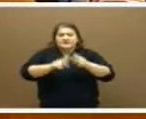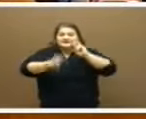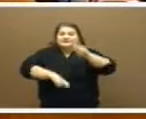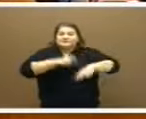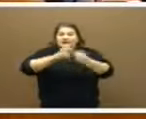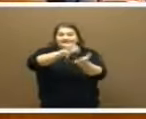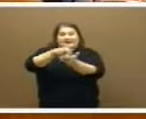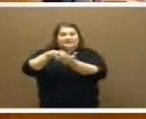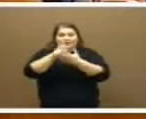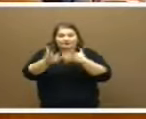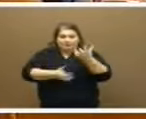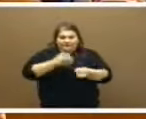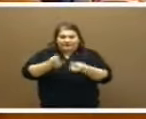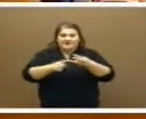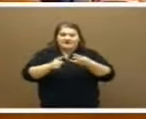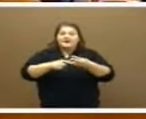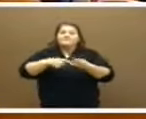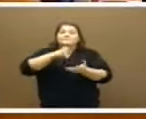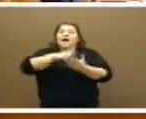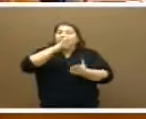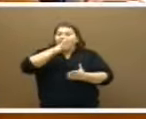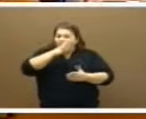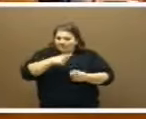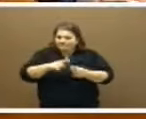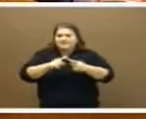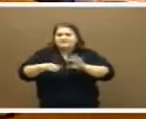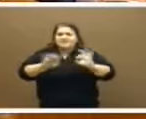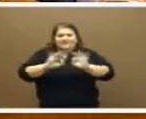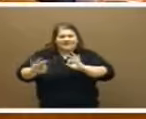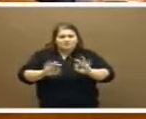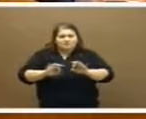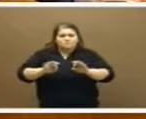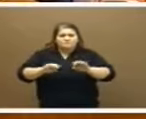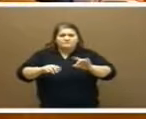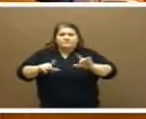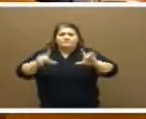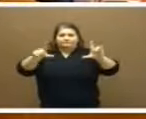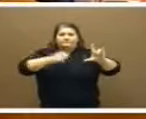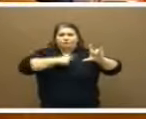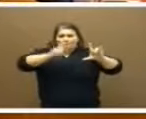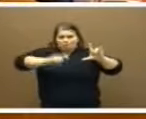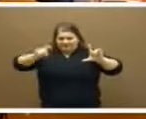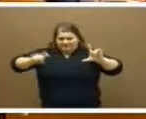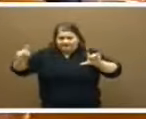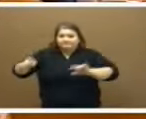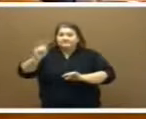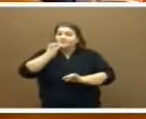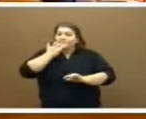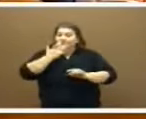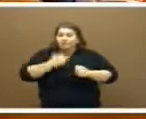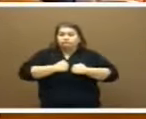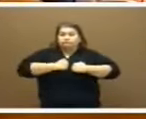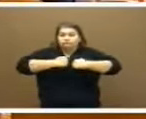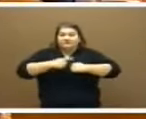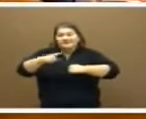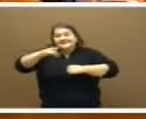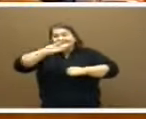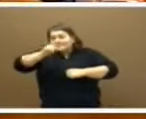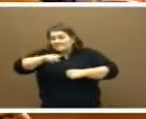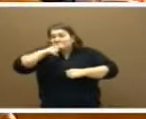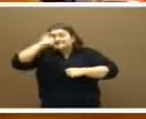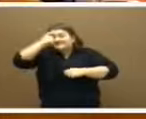adecuación de las instalaciones de cocina, instalación de fuentes de agua, adquisición de un monitor de constantes vitales, adquisición de carros de parada e incremento del